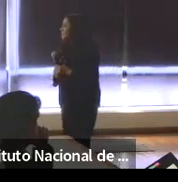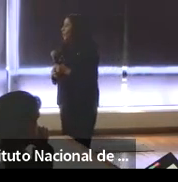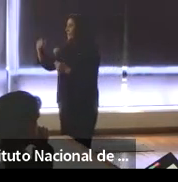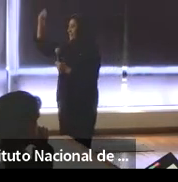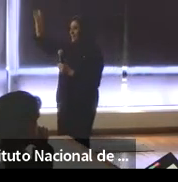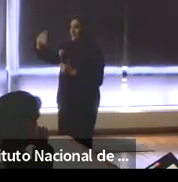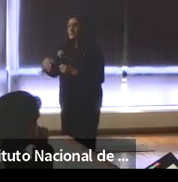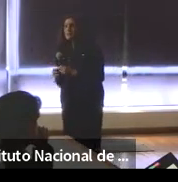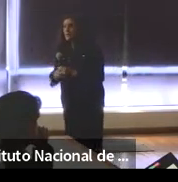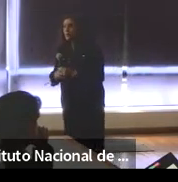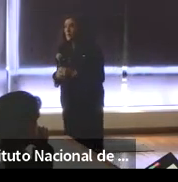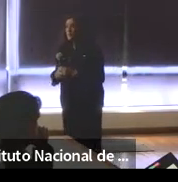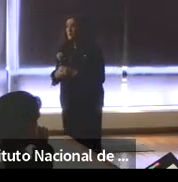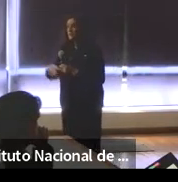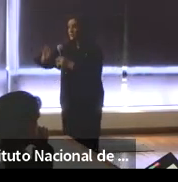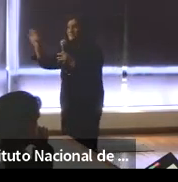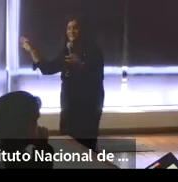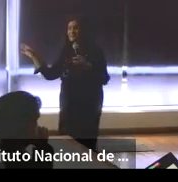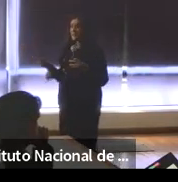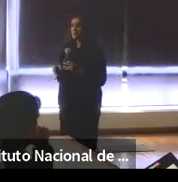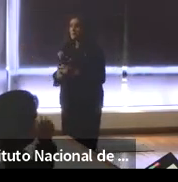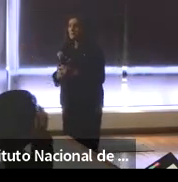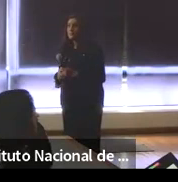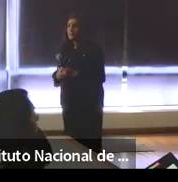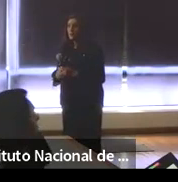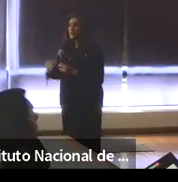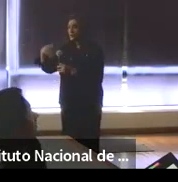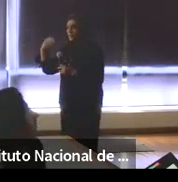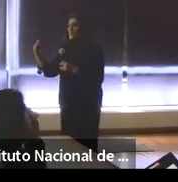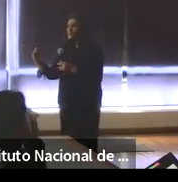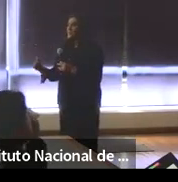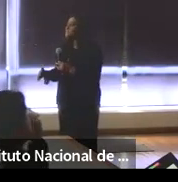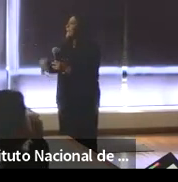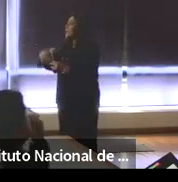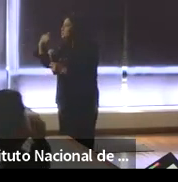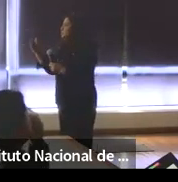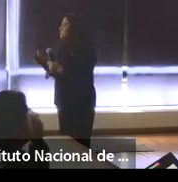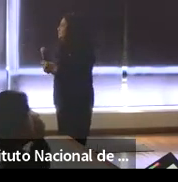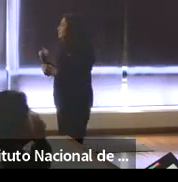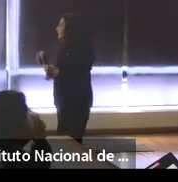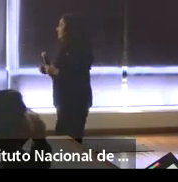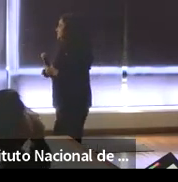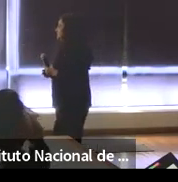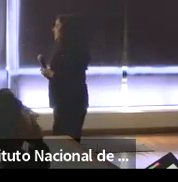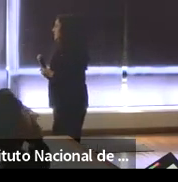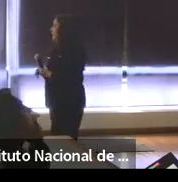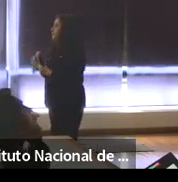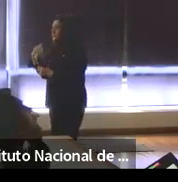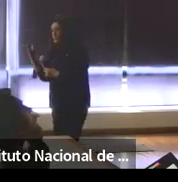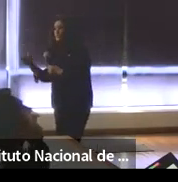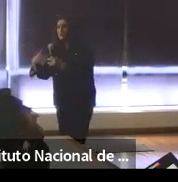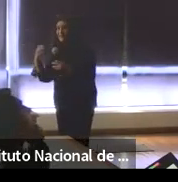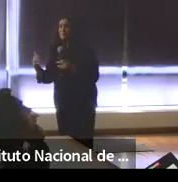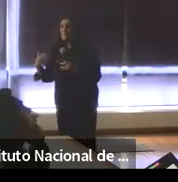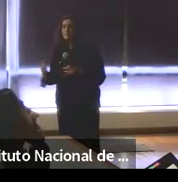dirección o el de la alta dirección al operativo eso es diferente lo que estoy hablando es para los procesos laborales para